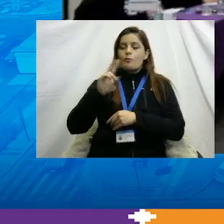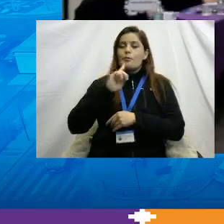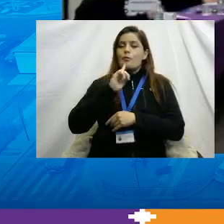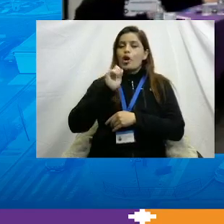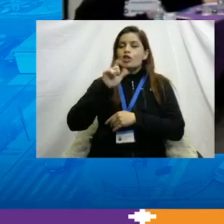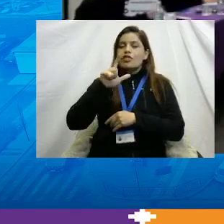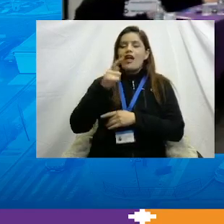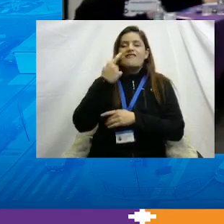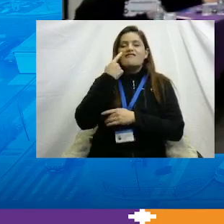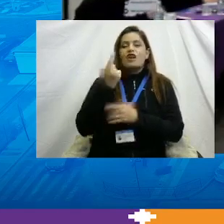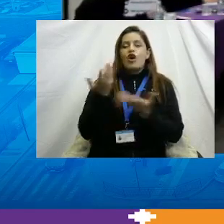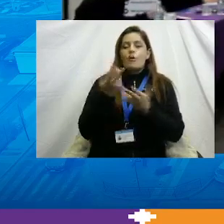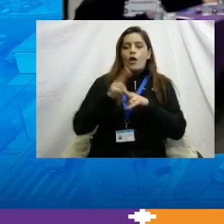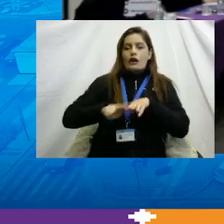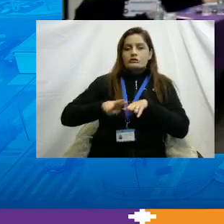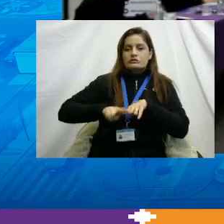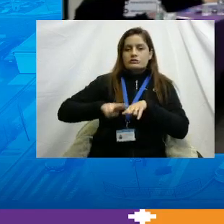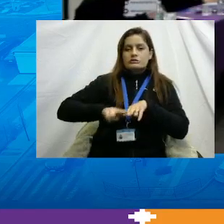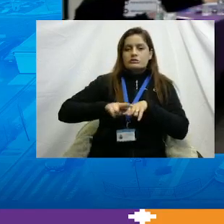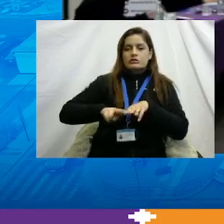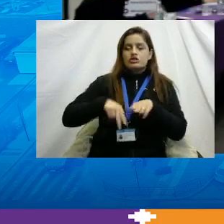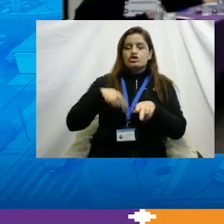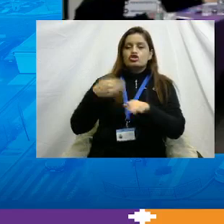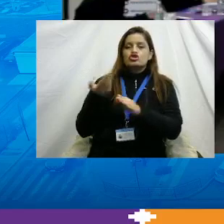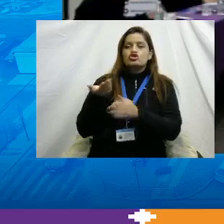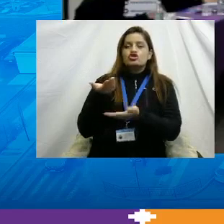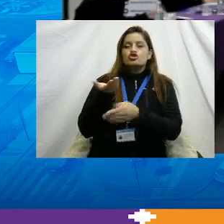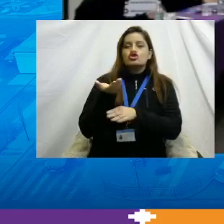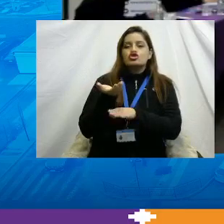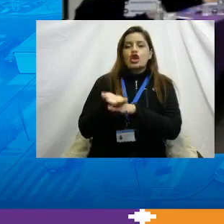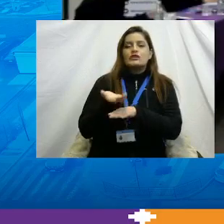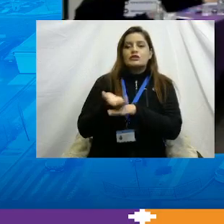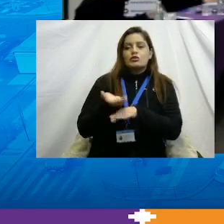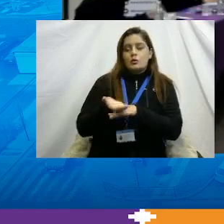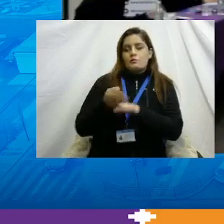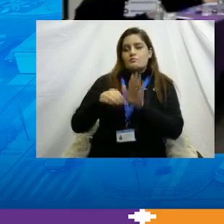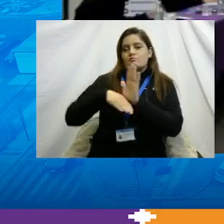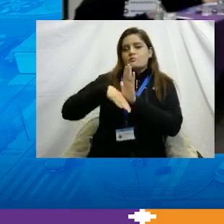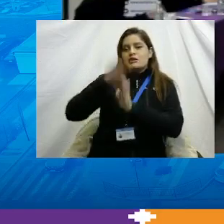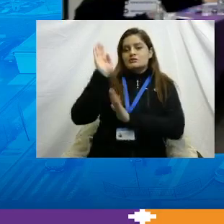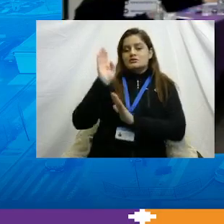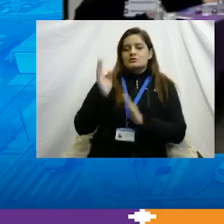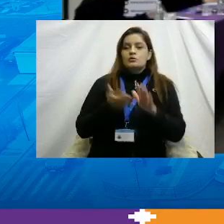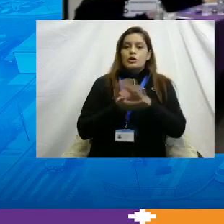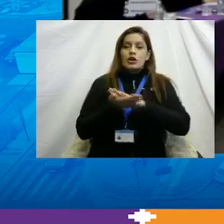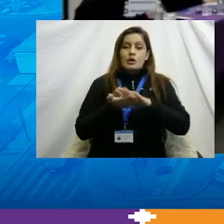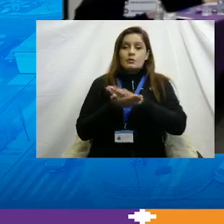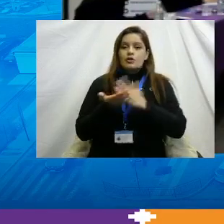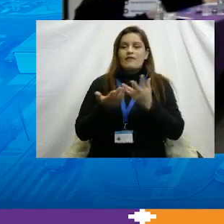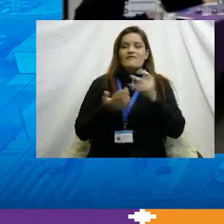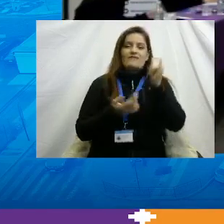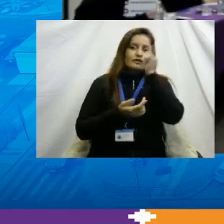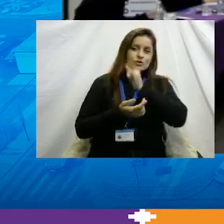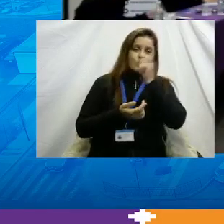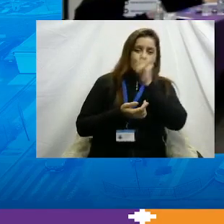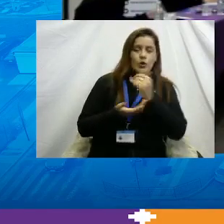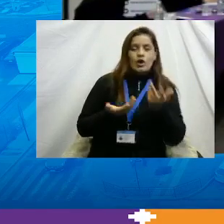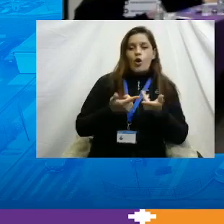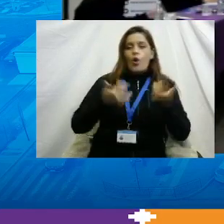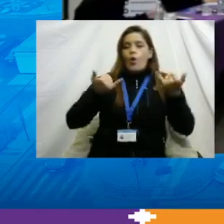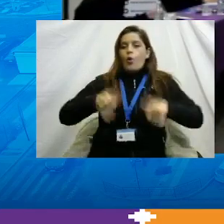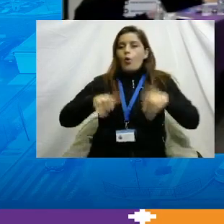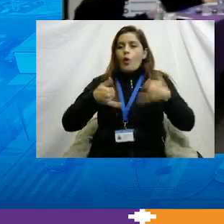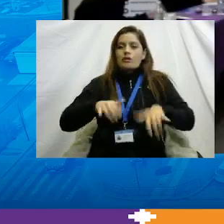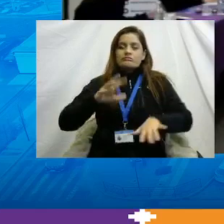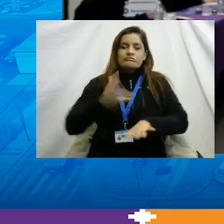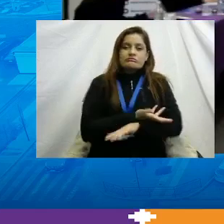forma ir abordando las solicitudes que estén más a la mano, como por ejemplo lo del microbasural, lo de los juegos dañados,